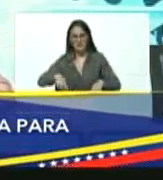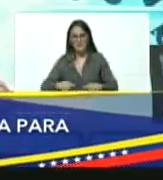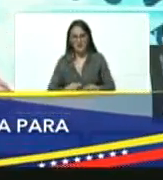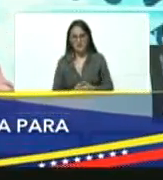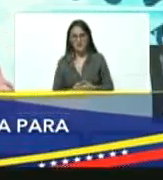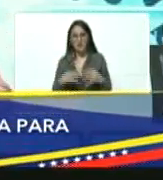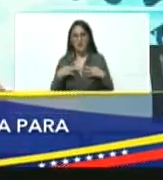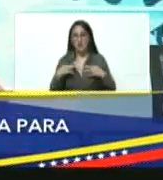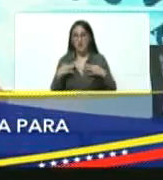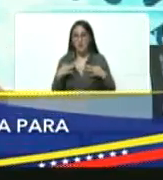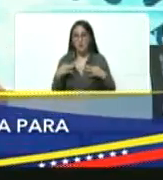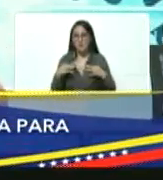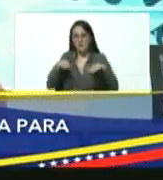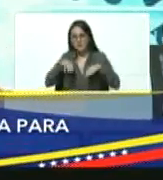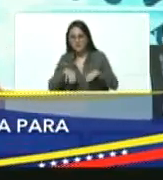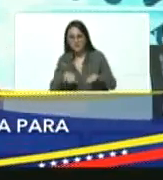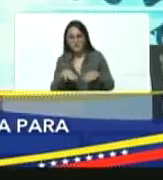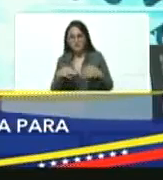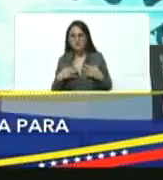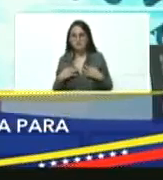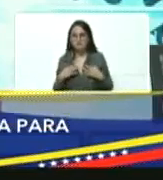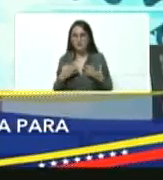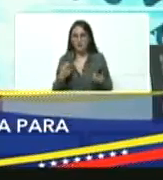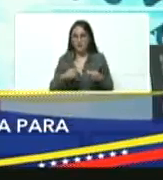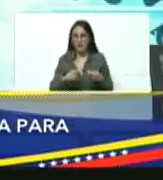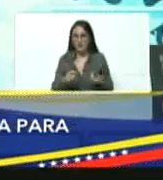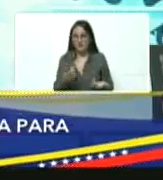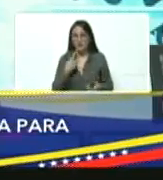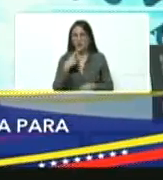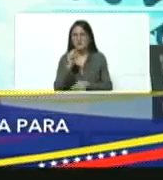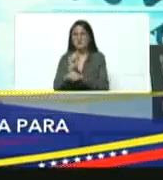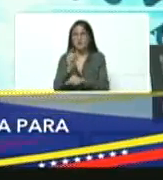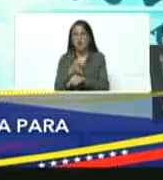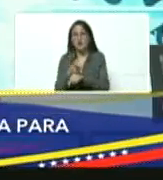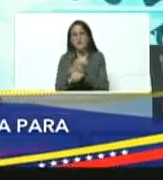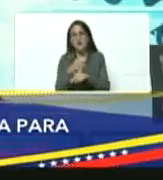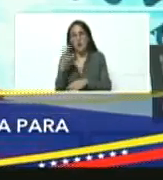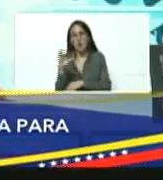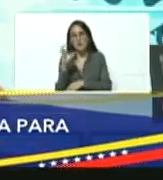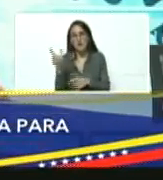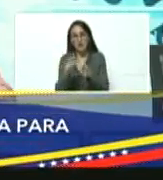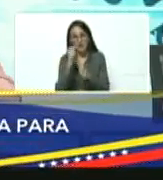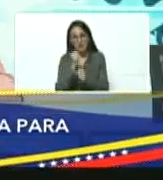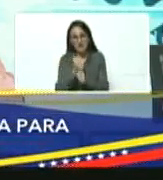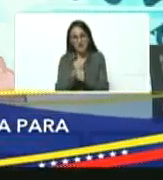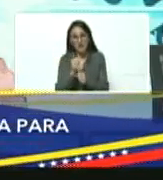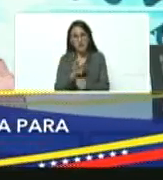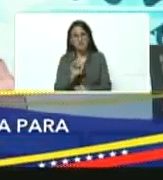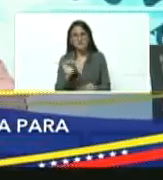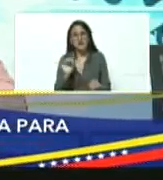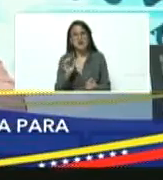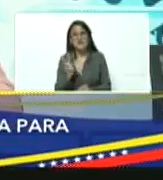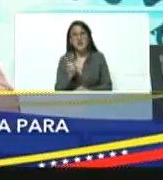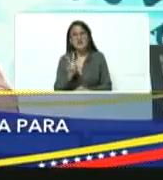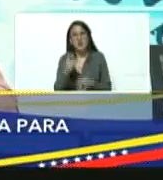la ropa, el textil, porque le hemos dicho al gobierno colombiano en las reuniones de trabajo que ya Venezuela es